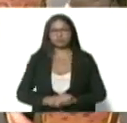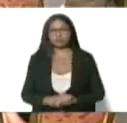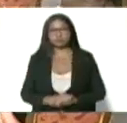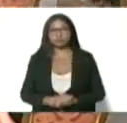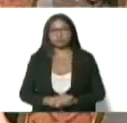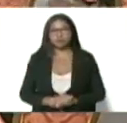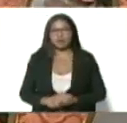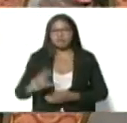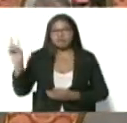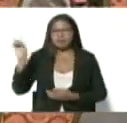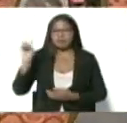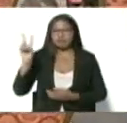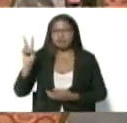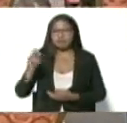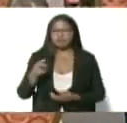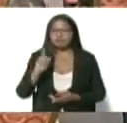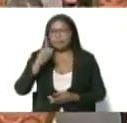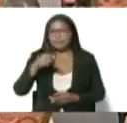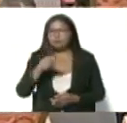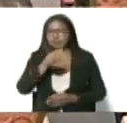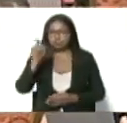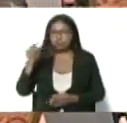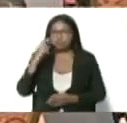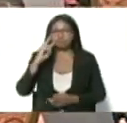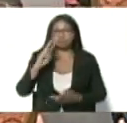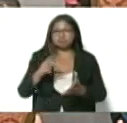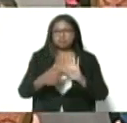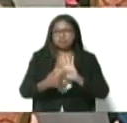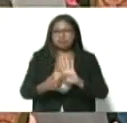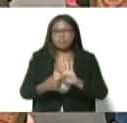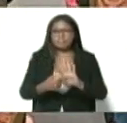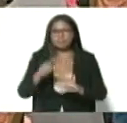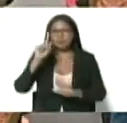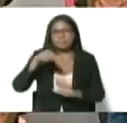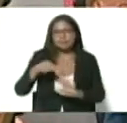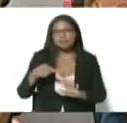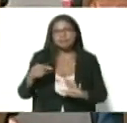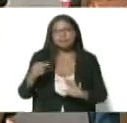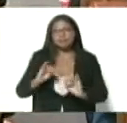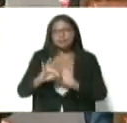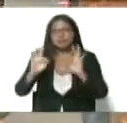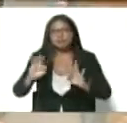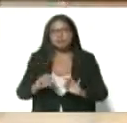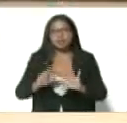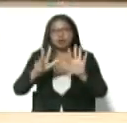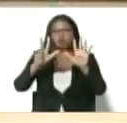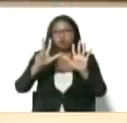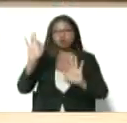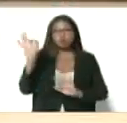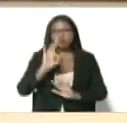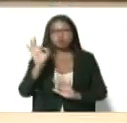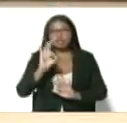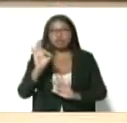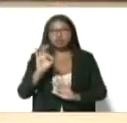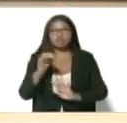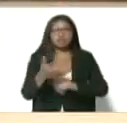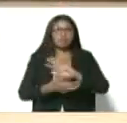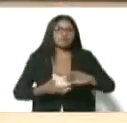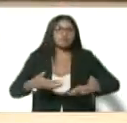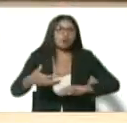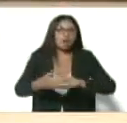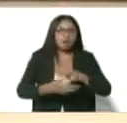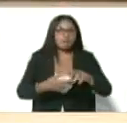venezuela por su parte para que ustedes vean es víctima del 8 por ciento de ese tráfico de drogas